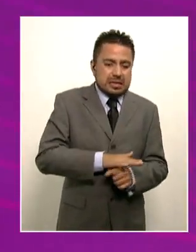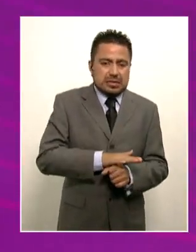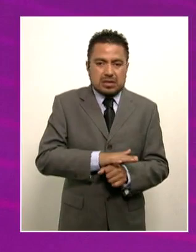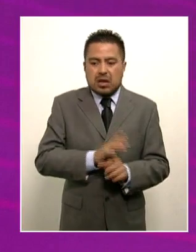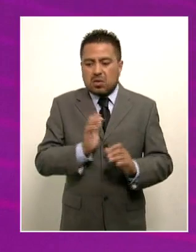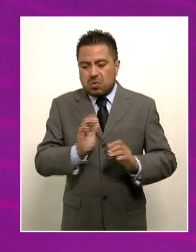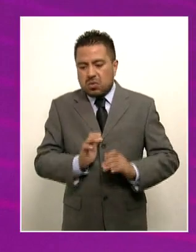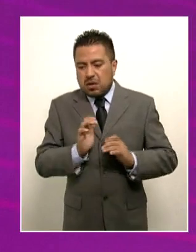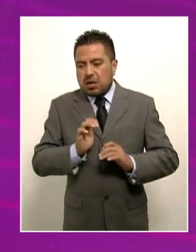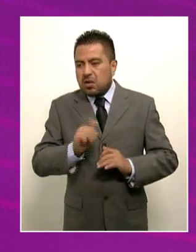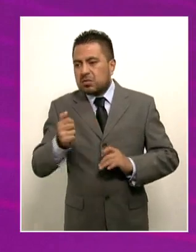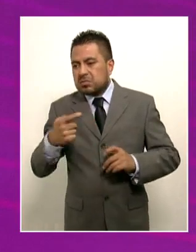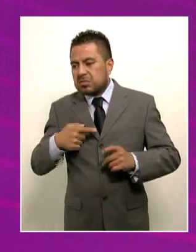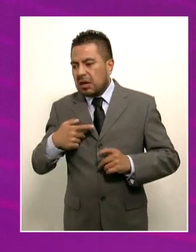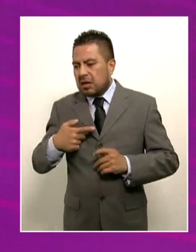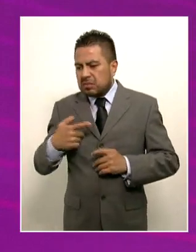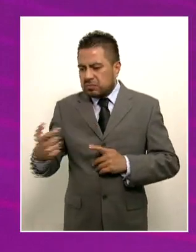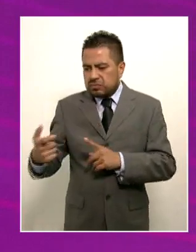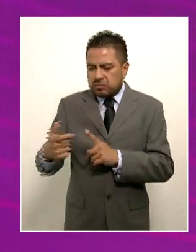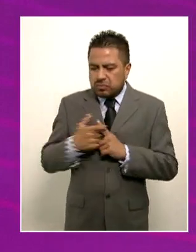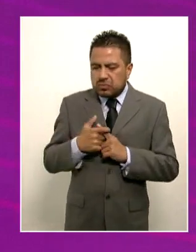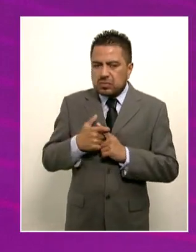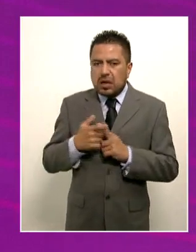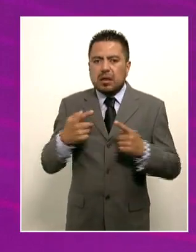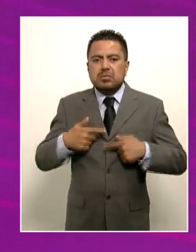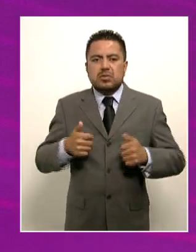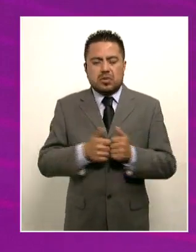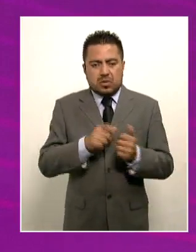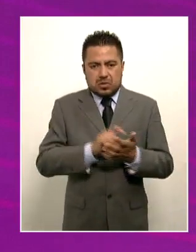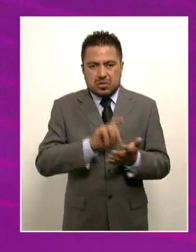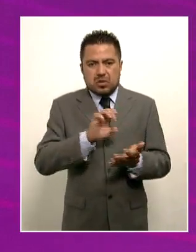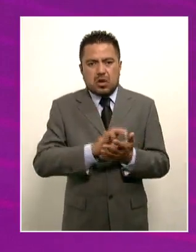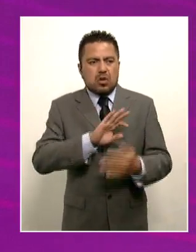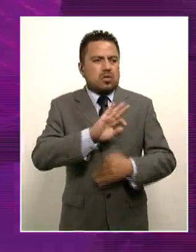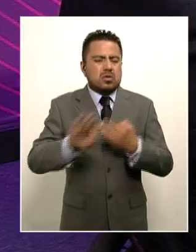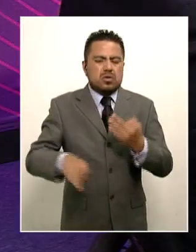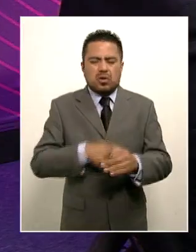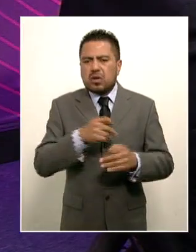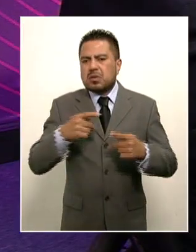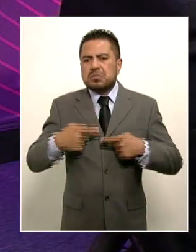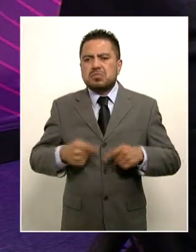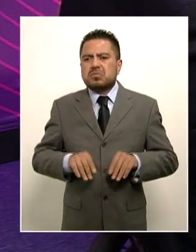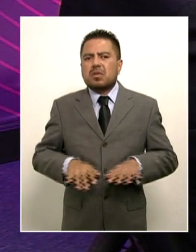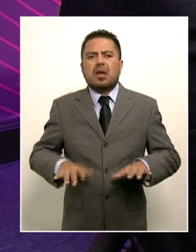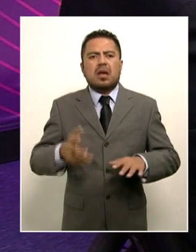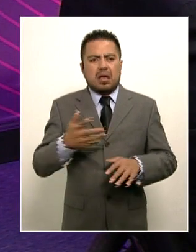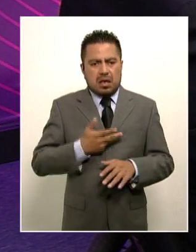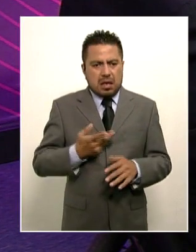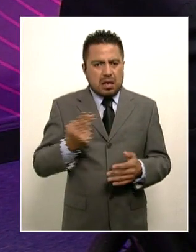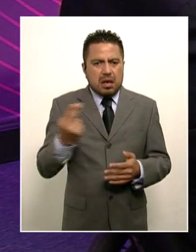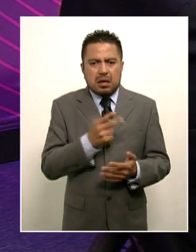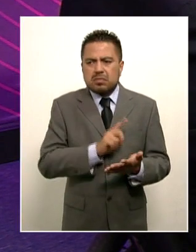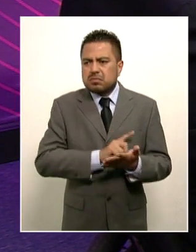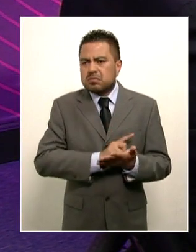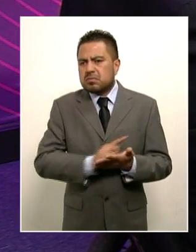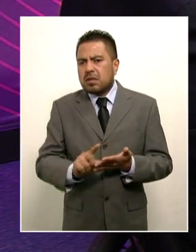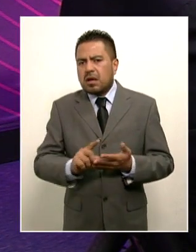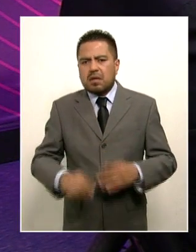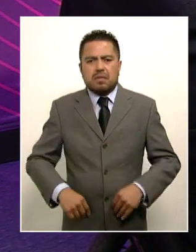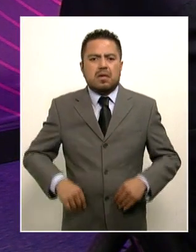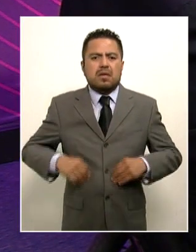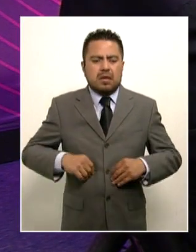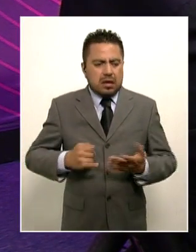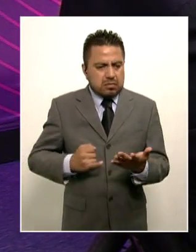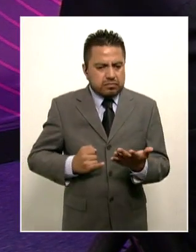ser cuidado, ¿no? Y bueno, pues las personas con discapacidad, como todas y todos los demás, pues tienen derecho pues a vivir, a